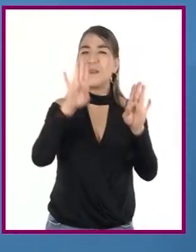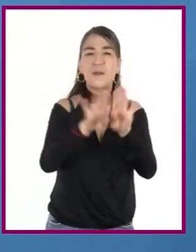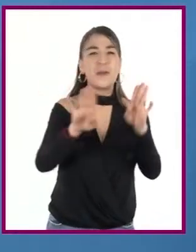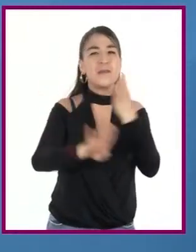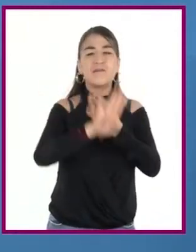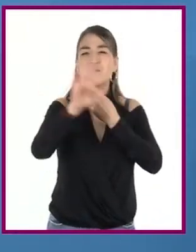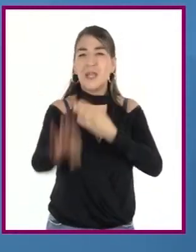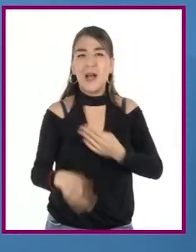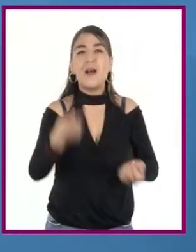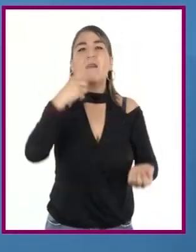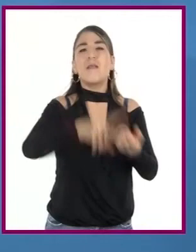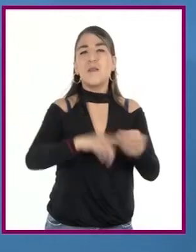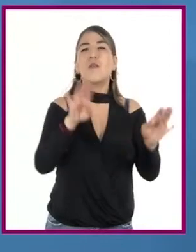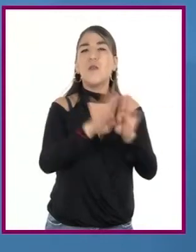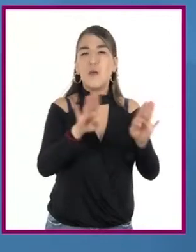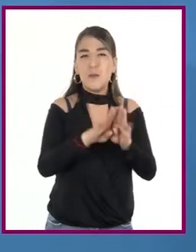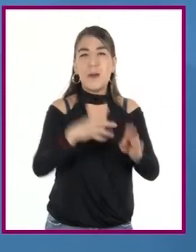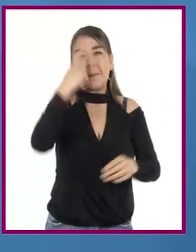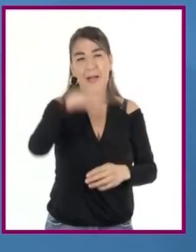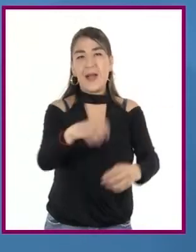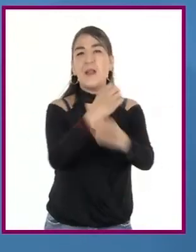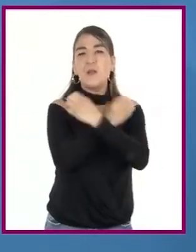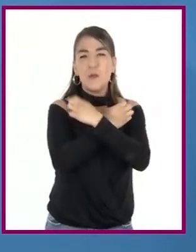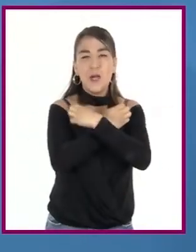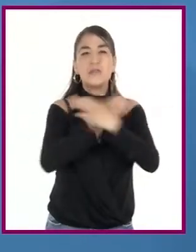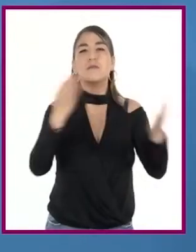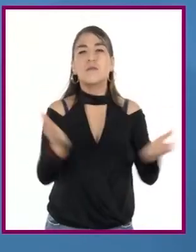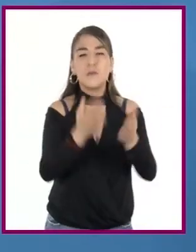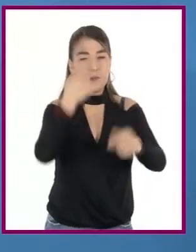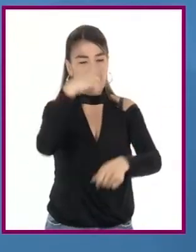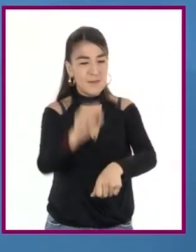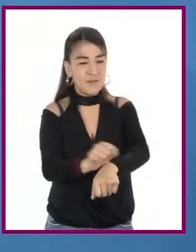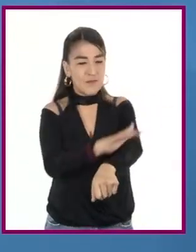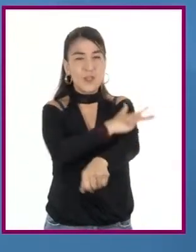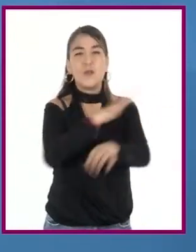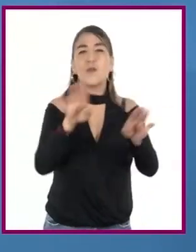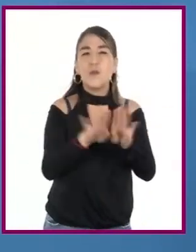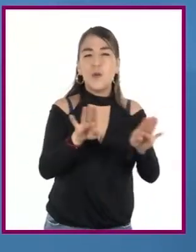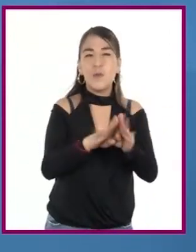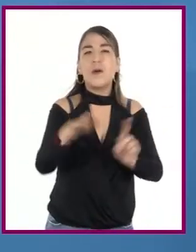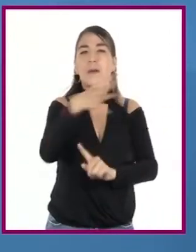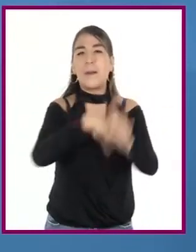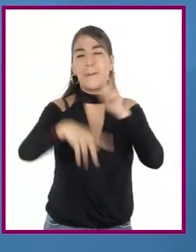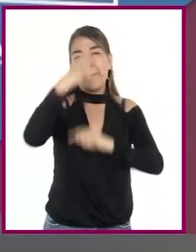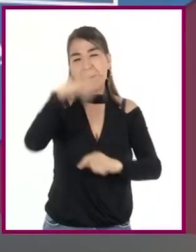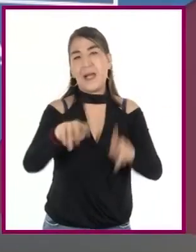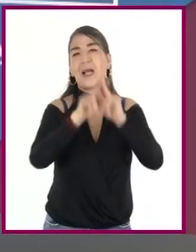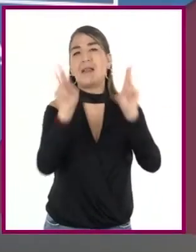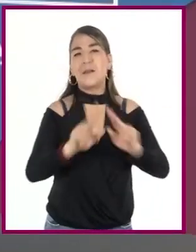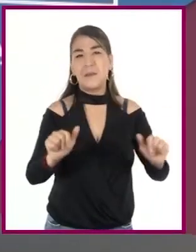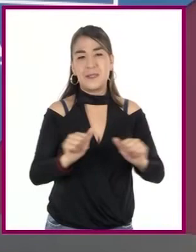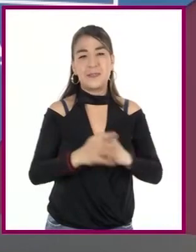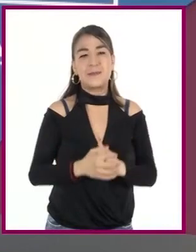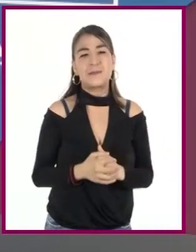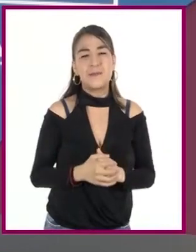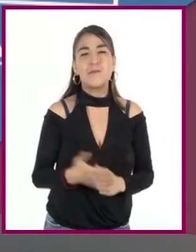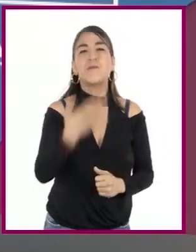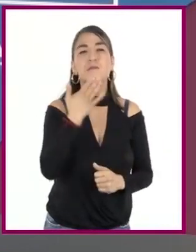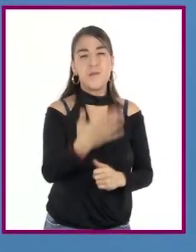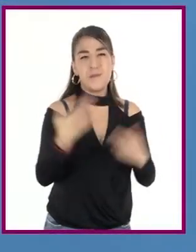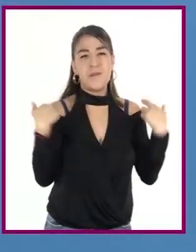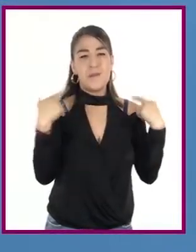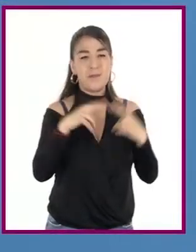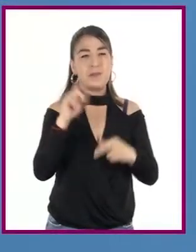fecha mediante iniciativa de educación y sensibilización pública para la paz. Muy bien,